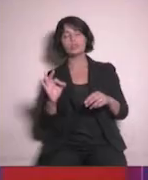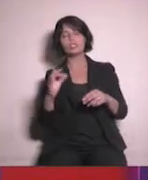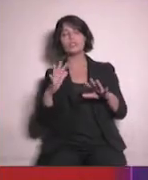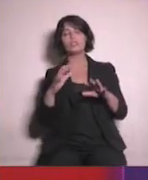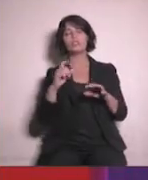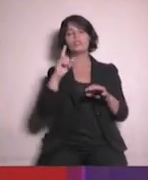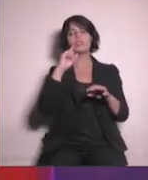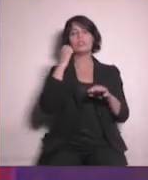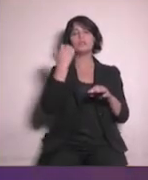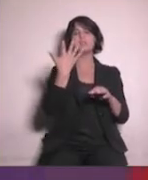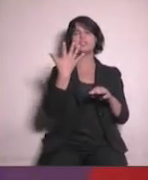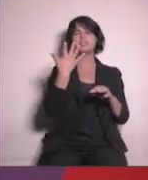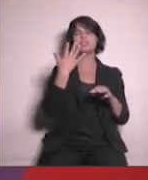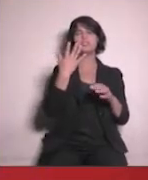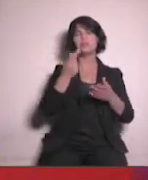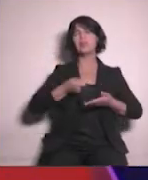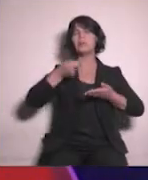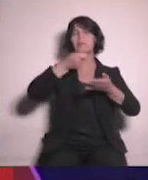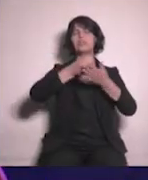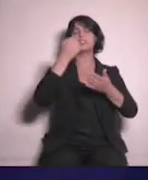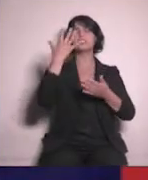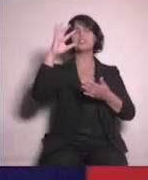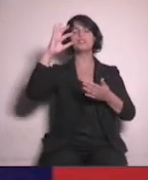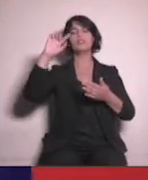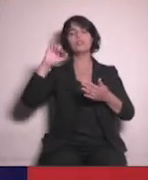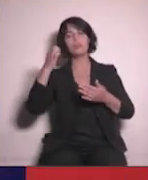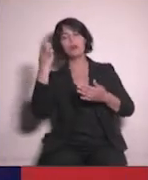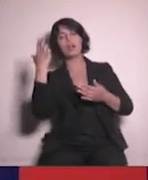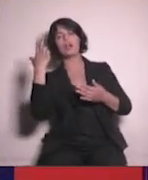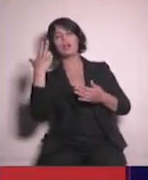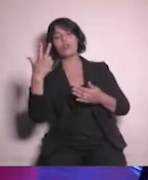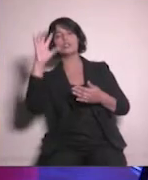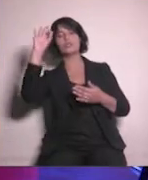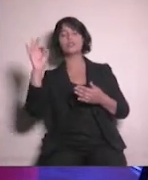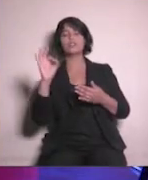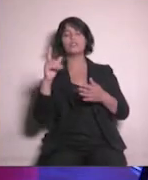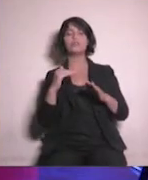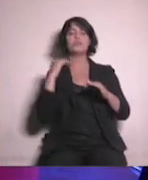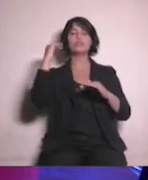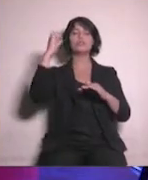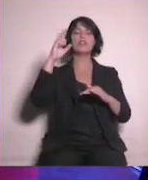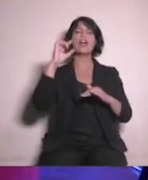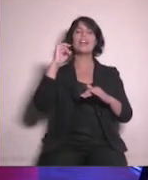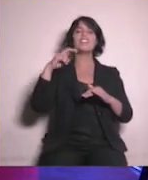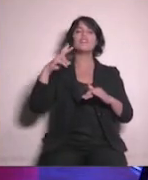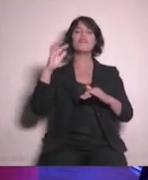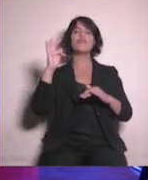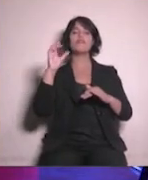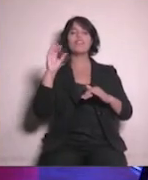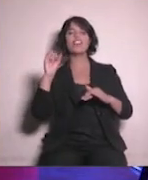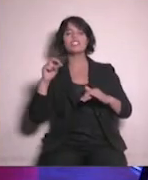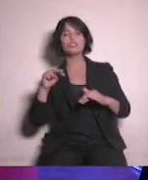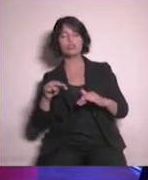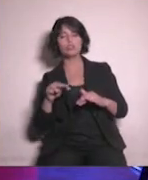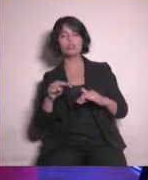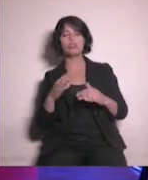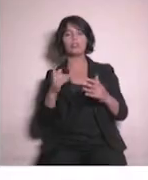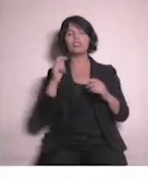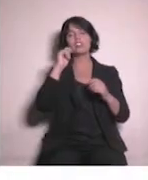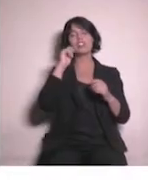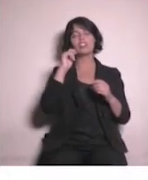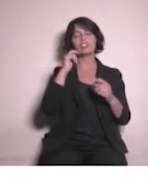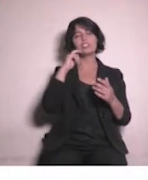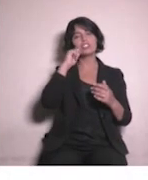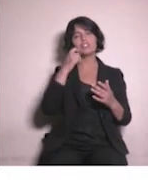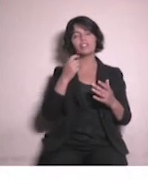rentado 5,8% en términos reales por sobre la inflación y la volatilidad, es decir, lo que varía,